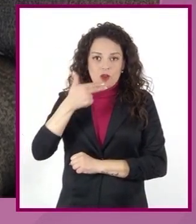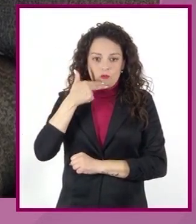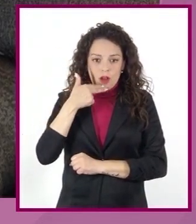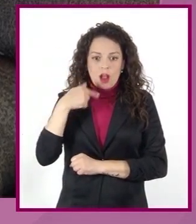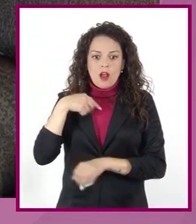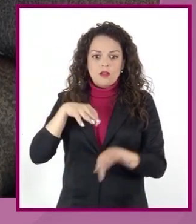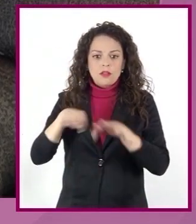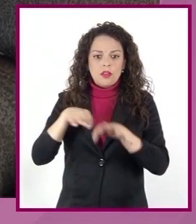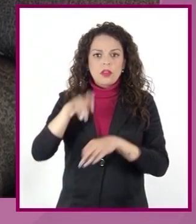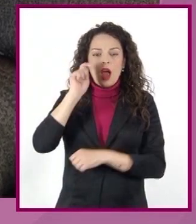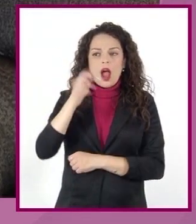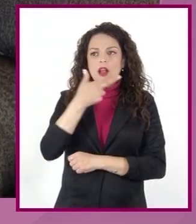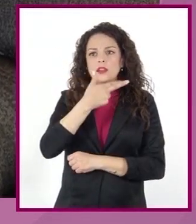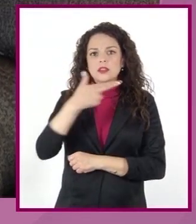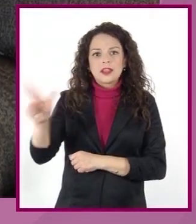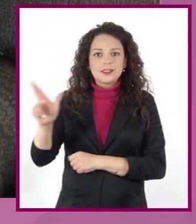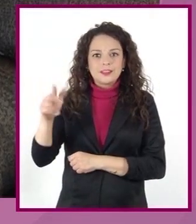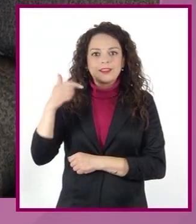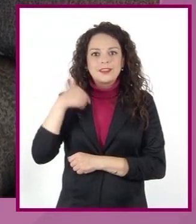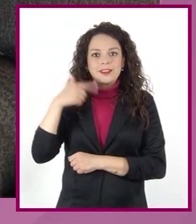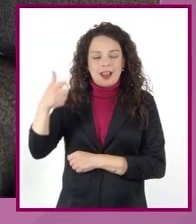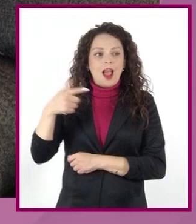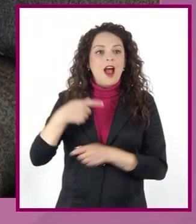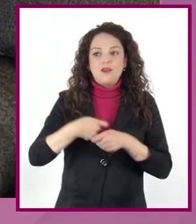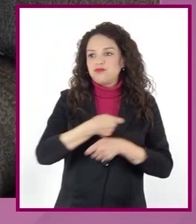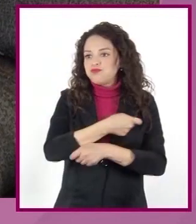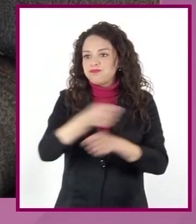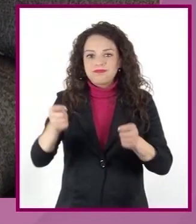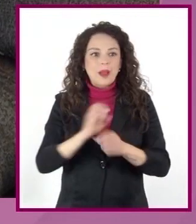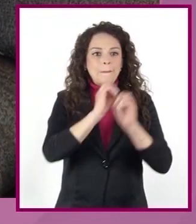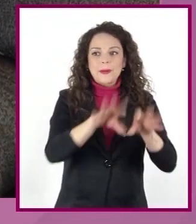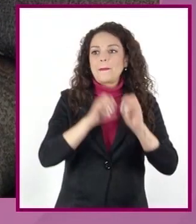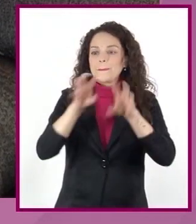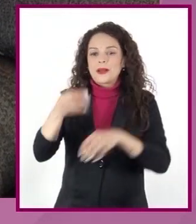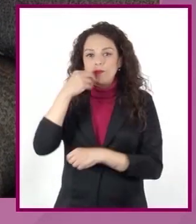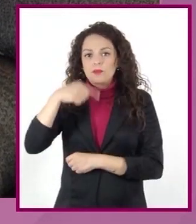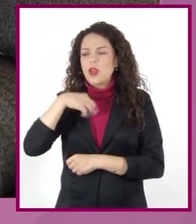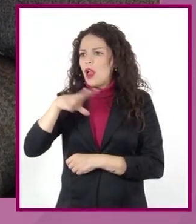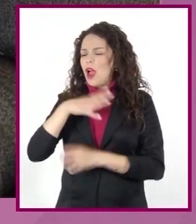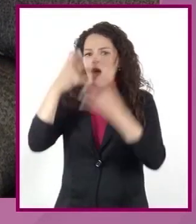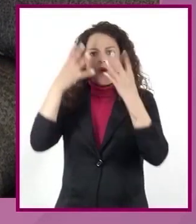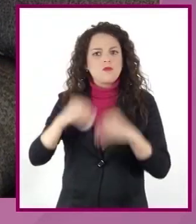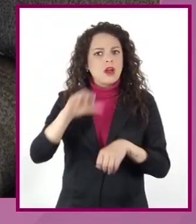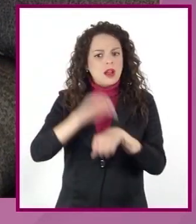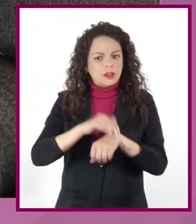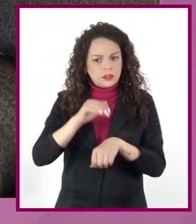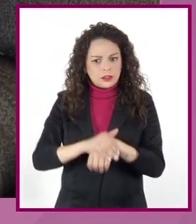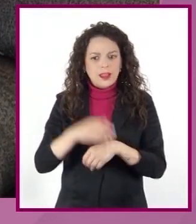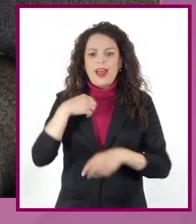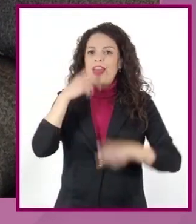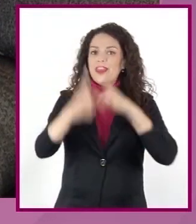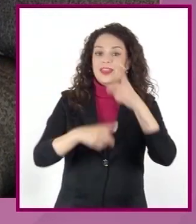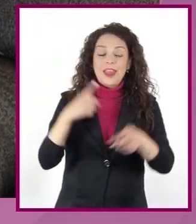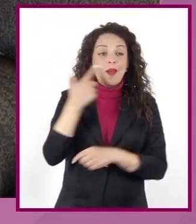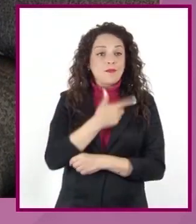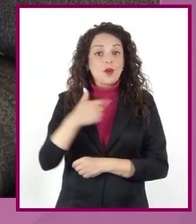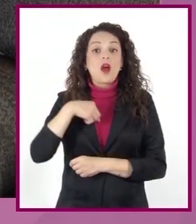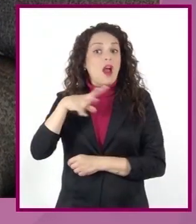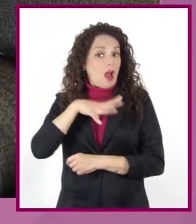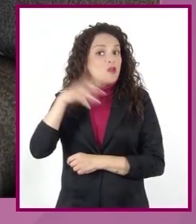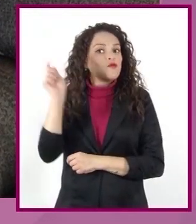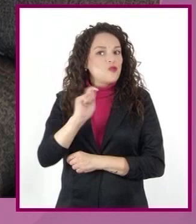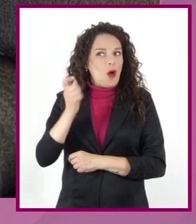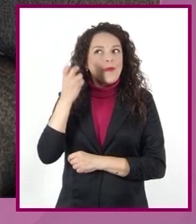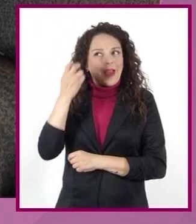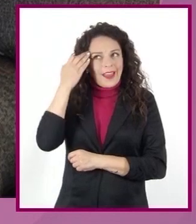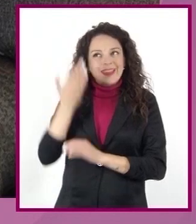en un restaurante de comida rápida. Tenía muchos amigos, me gustaba mucho practicar deporte. Tenía también una novia en ese entonces. Pues tenía muchos planes para